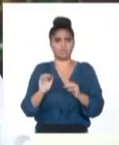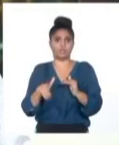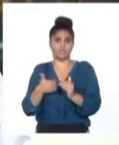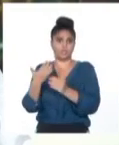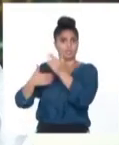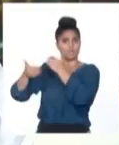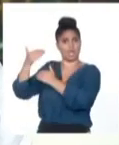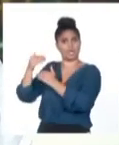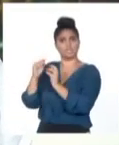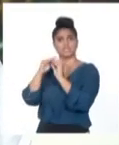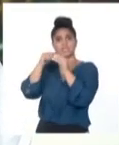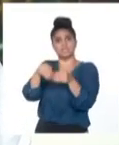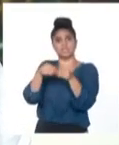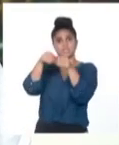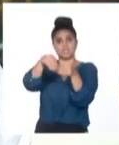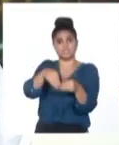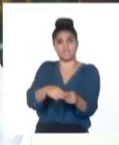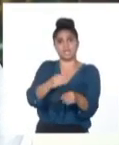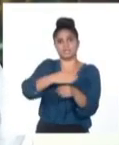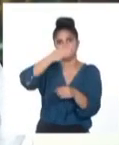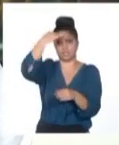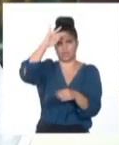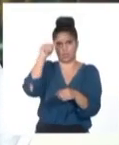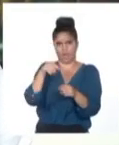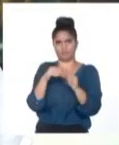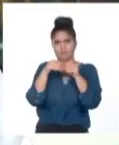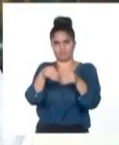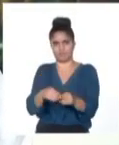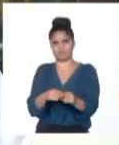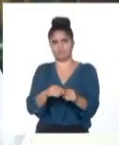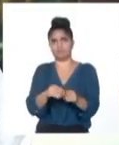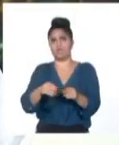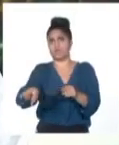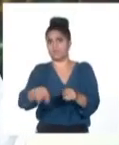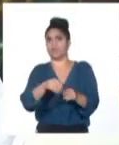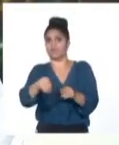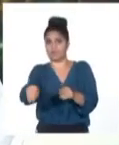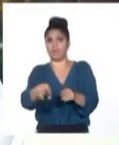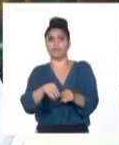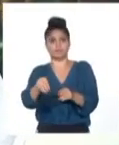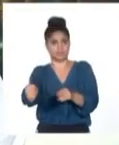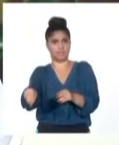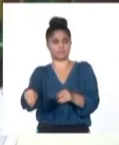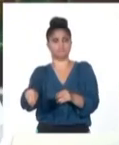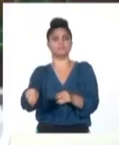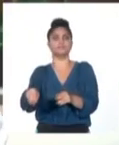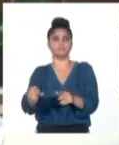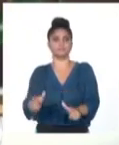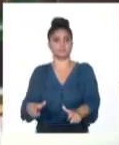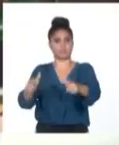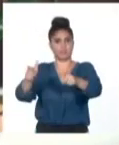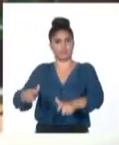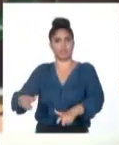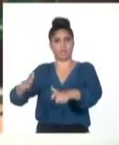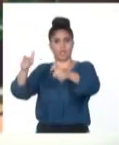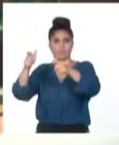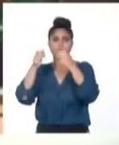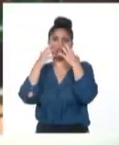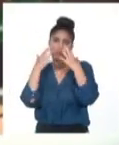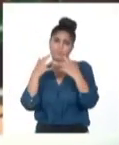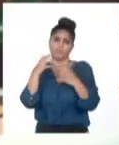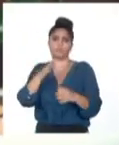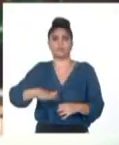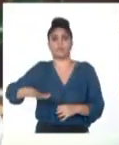por Santiago, el cual logró en un empate sin problema de la continuidad de ese producto tan necesario para la